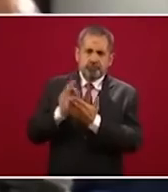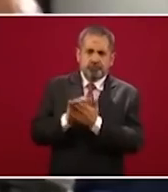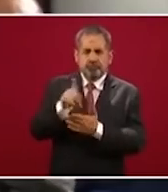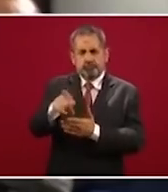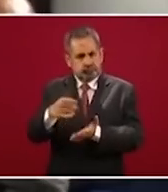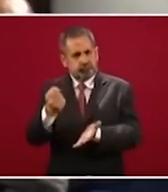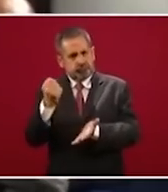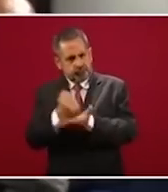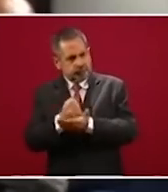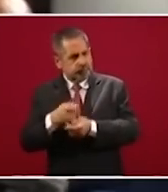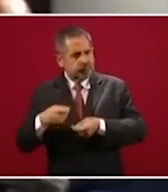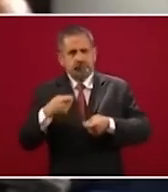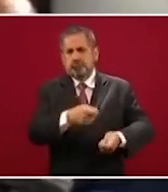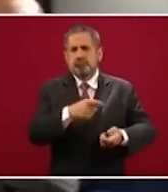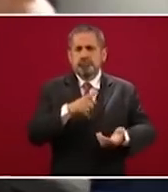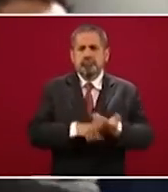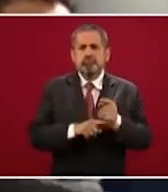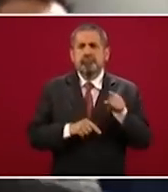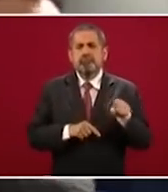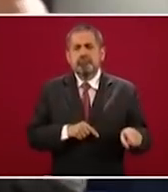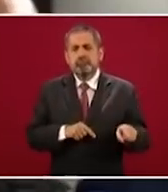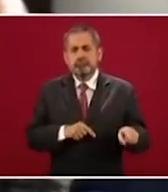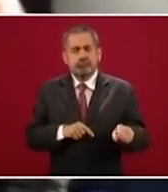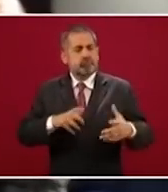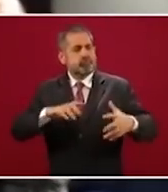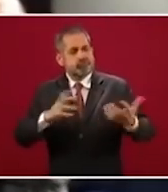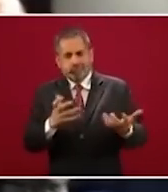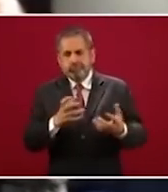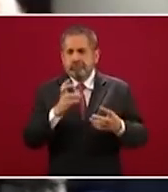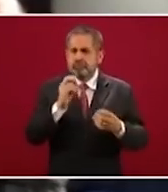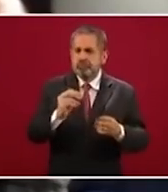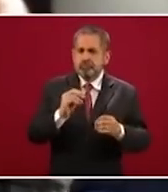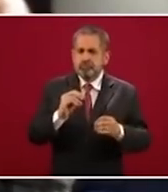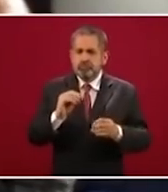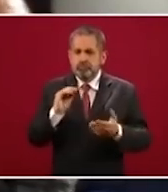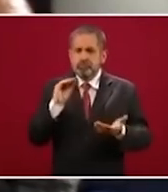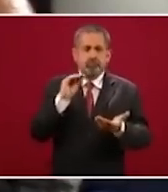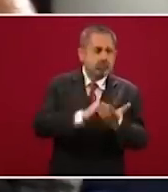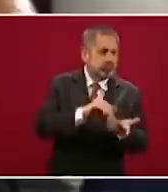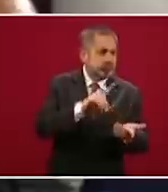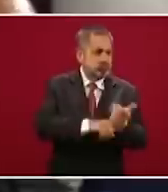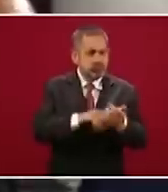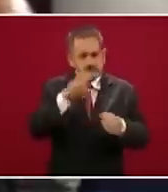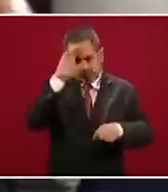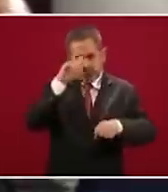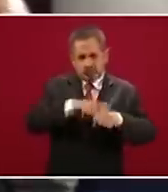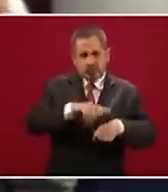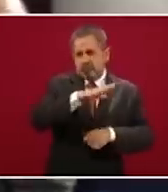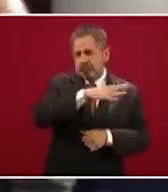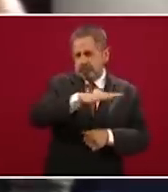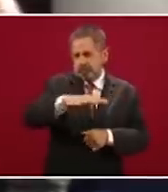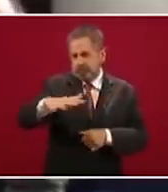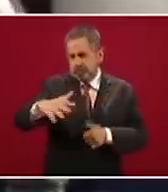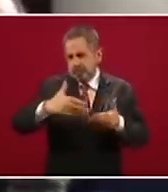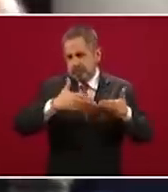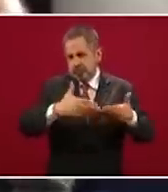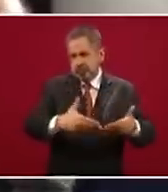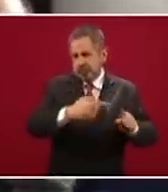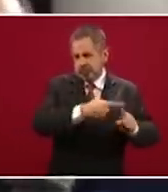aprobación la creación o el fomento de la cultura marítima. Le doy nada